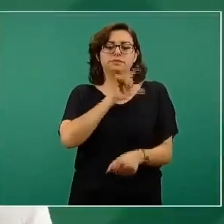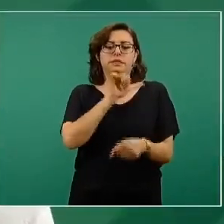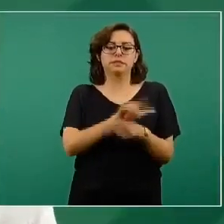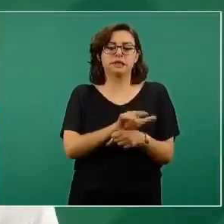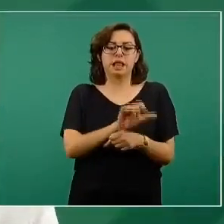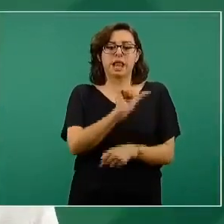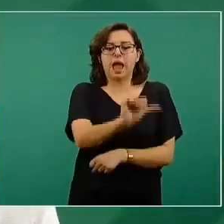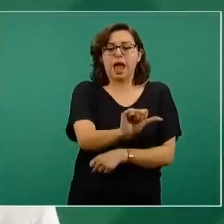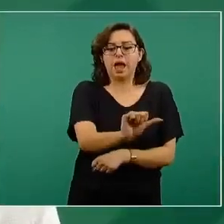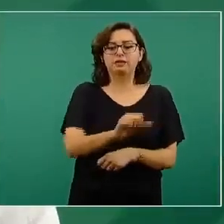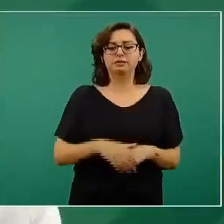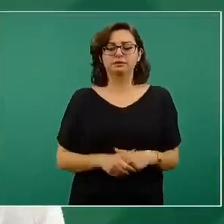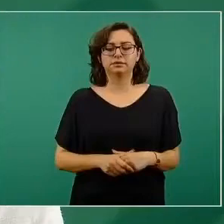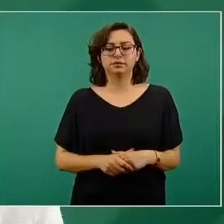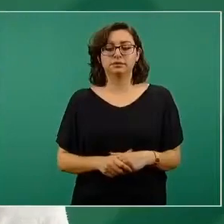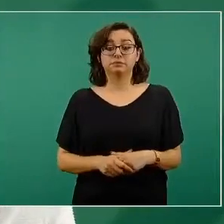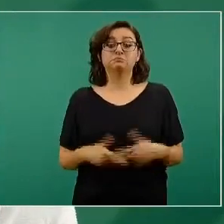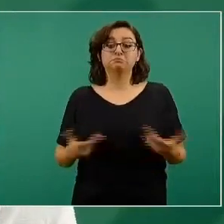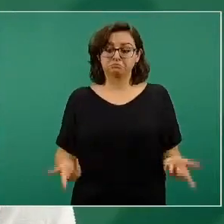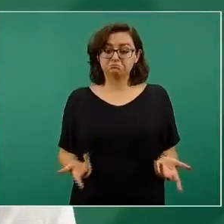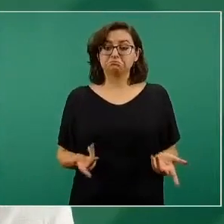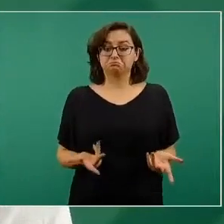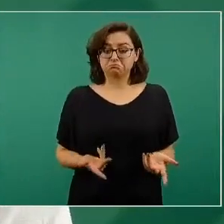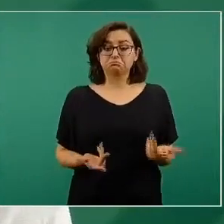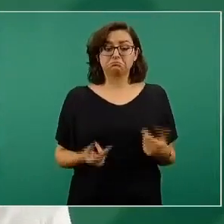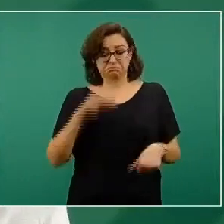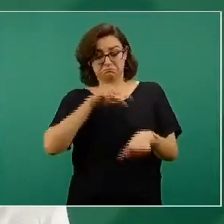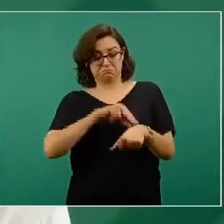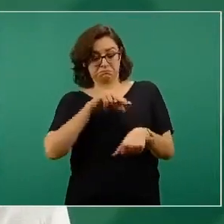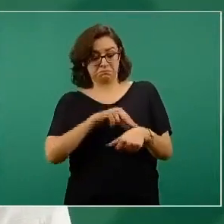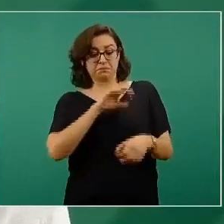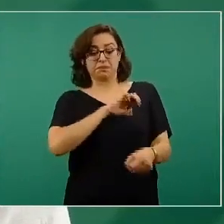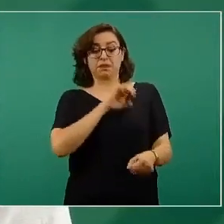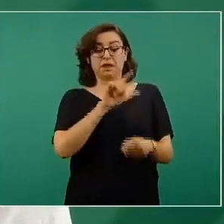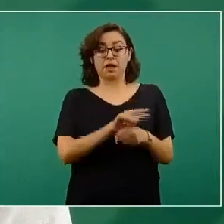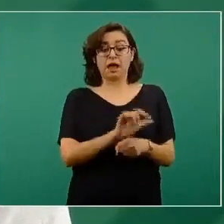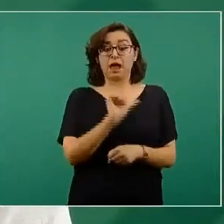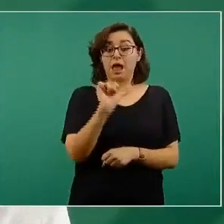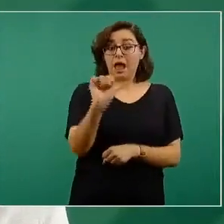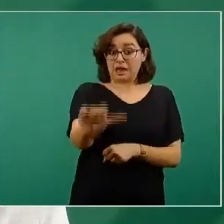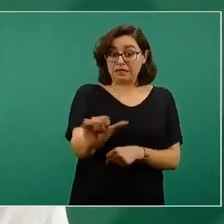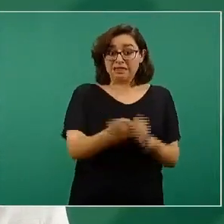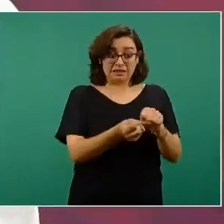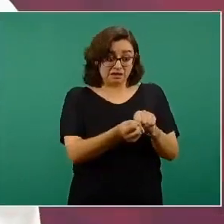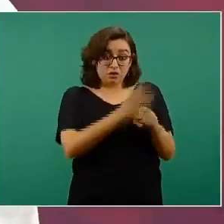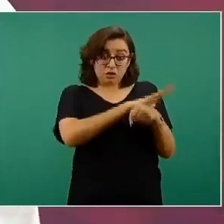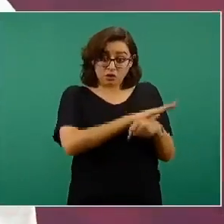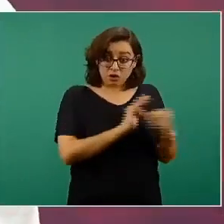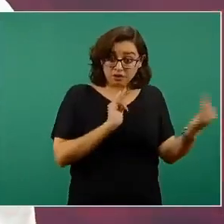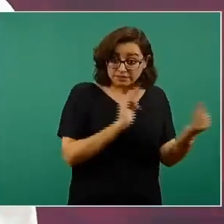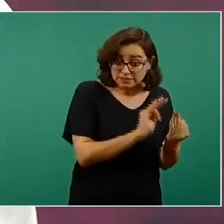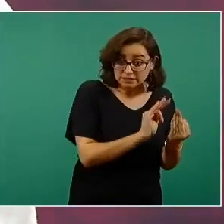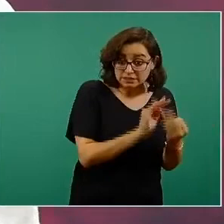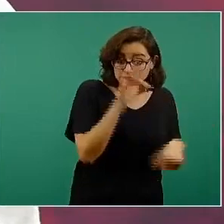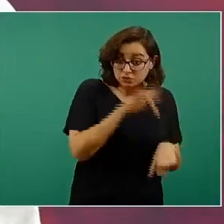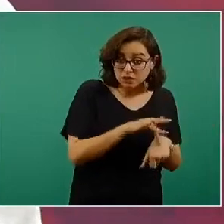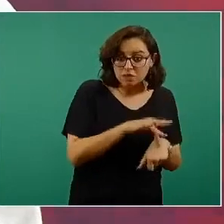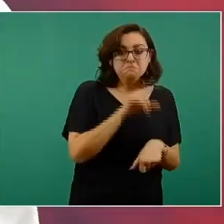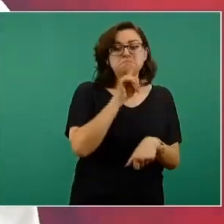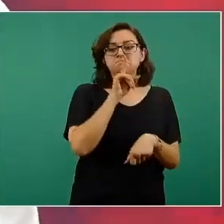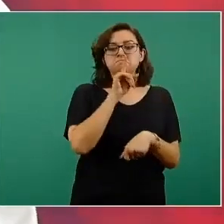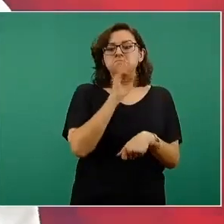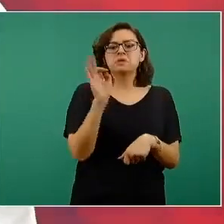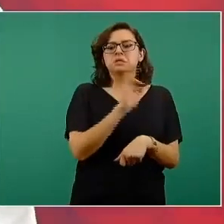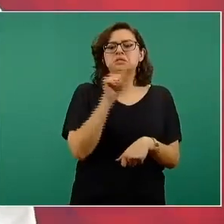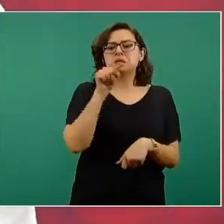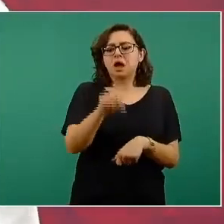especialista A. Pero puede ser que una persona con esa categoría laboral no está en la práctica clínica, está en a lo mejor